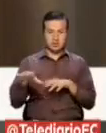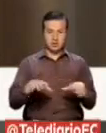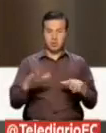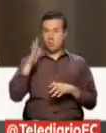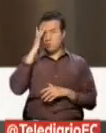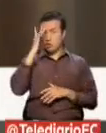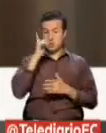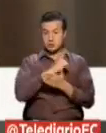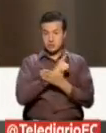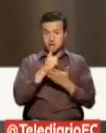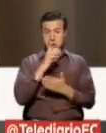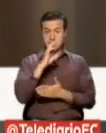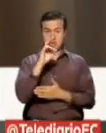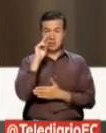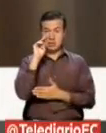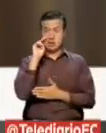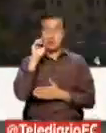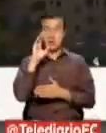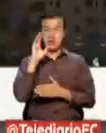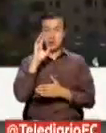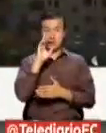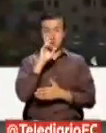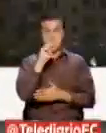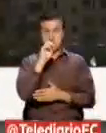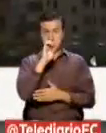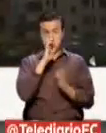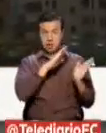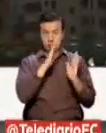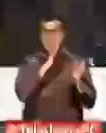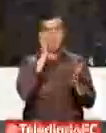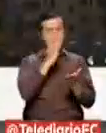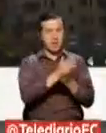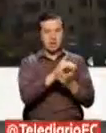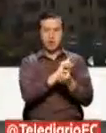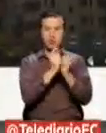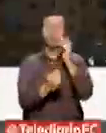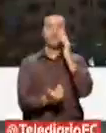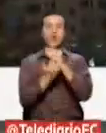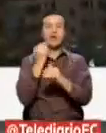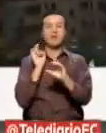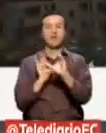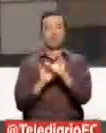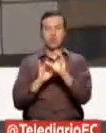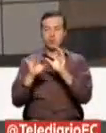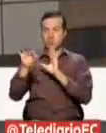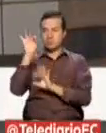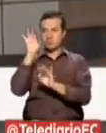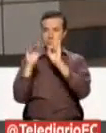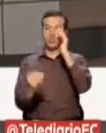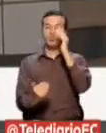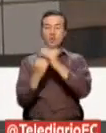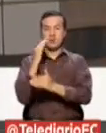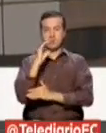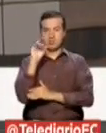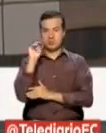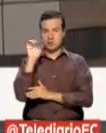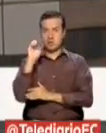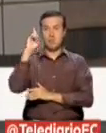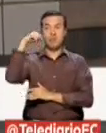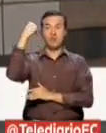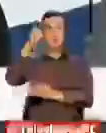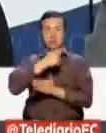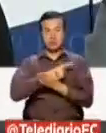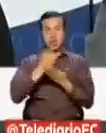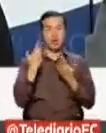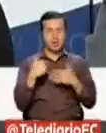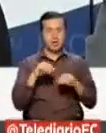esta semana el Consejo de Participación Transitorio presente la lista de autoridades definitivas del organismo y la próxima semana sean